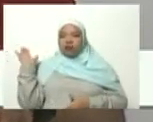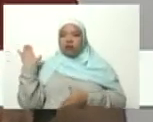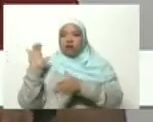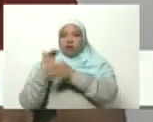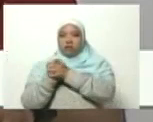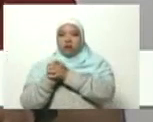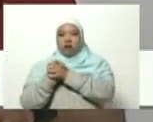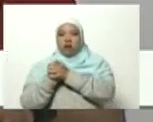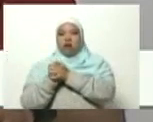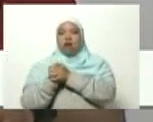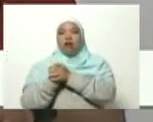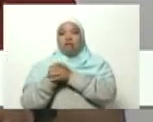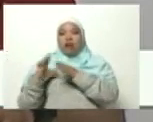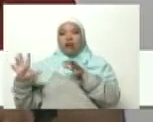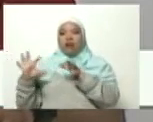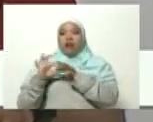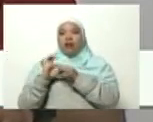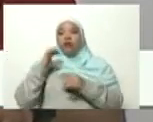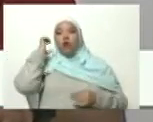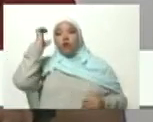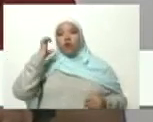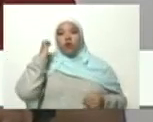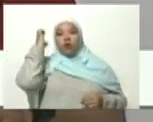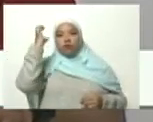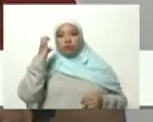Unión Europea, la